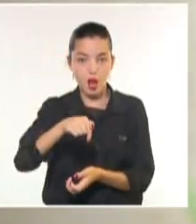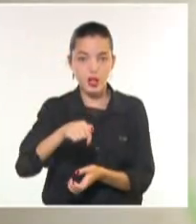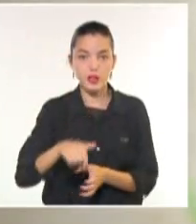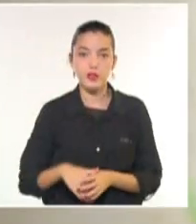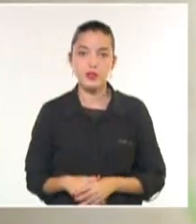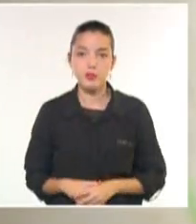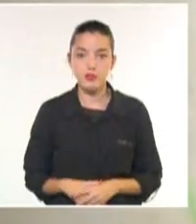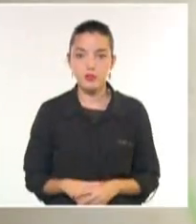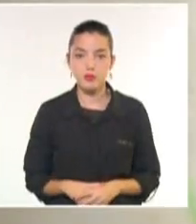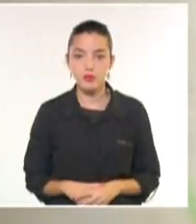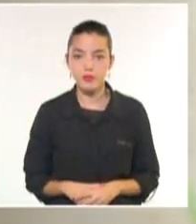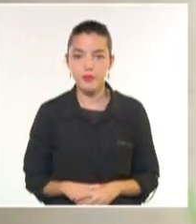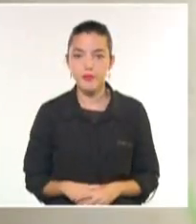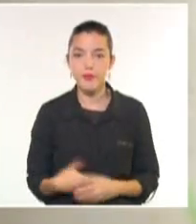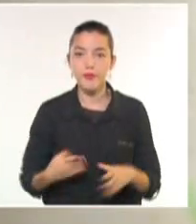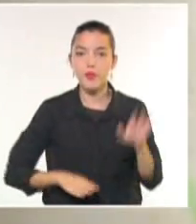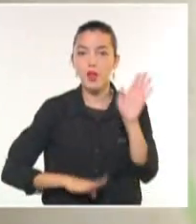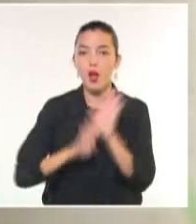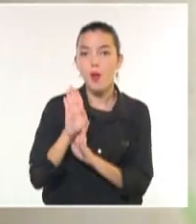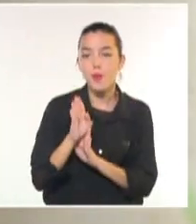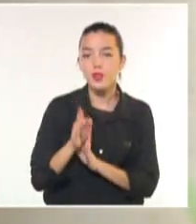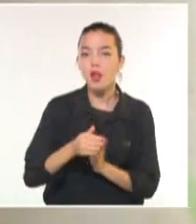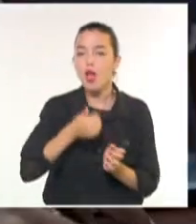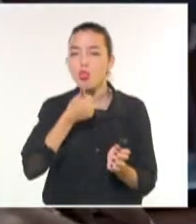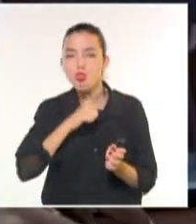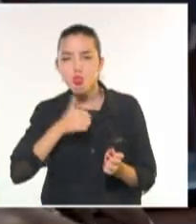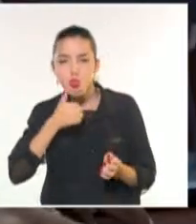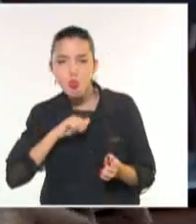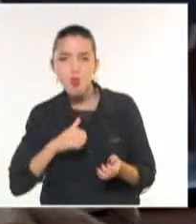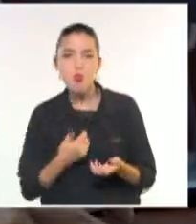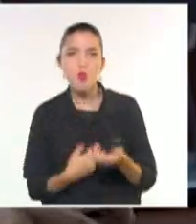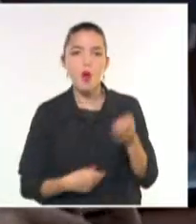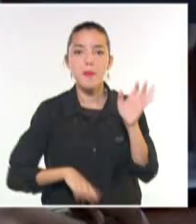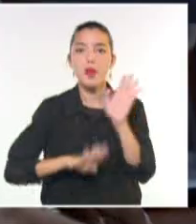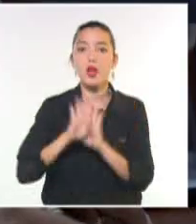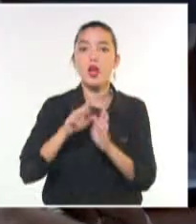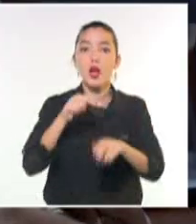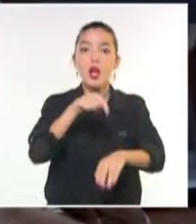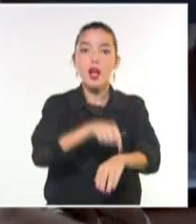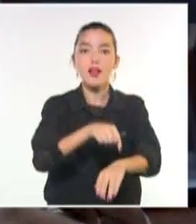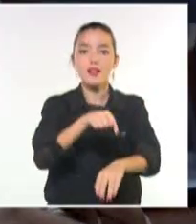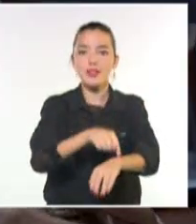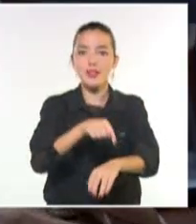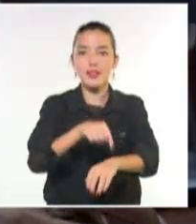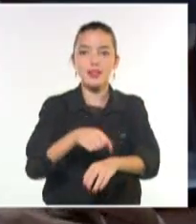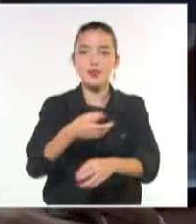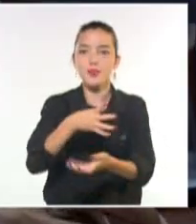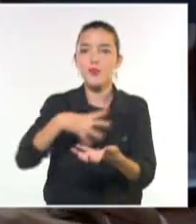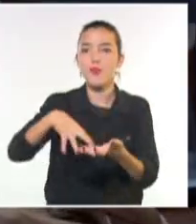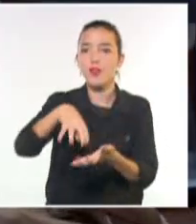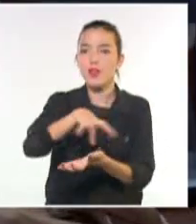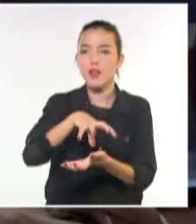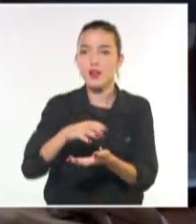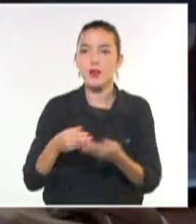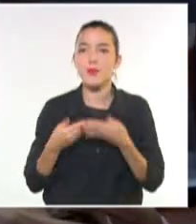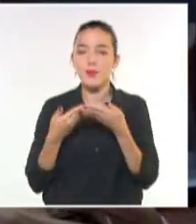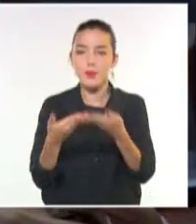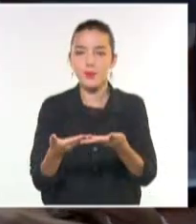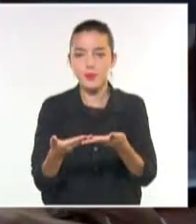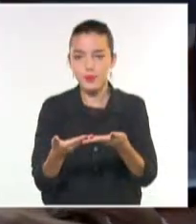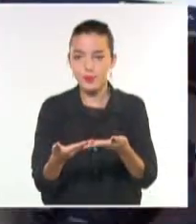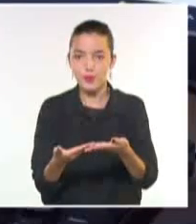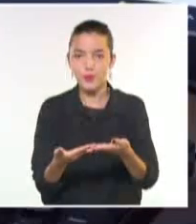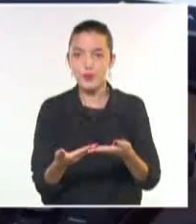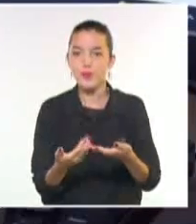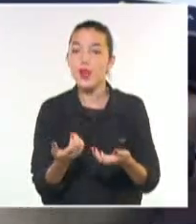meteorológicos. Aumenta la incertidumbre a medida que aumenta el plazo de los modelos de pronóstico, mostrando una situación en que a medida que los modelos de pronóstico